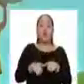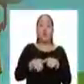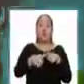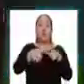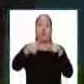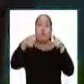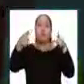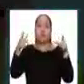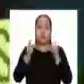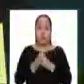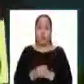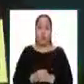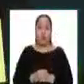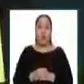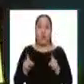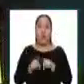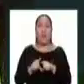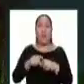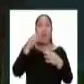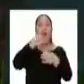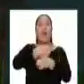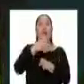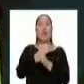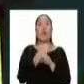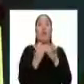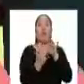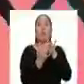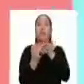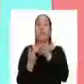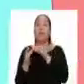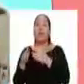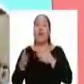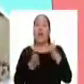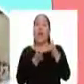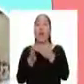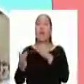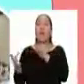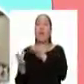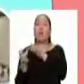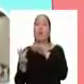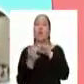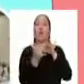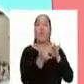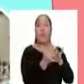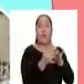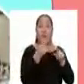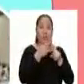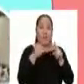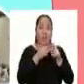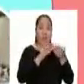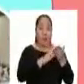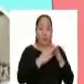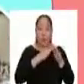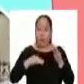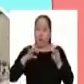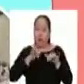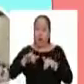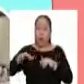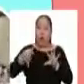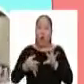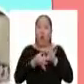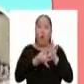de piedra, también crearon una red de caminos que conectaba a los distintos pueblos con el Cusco,